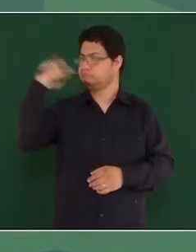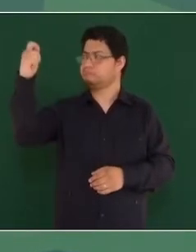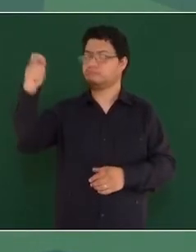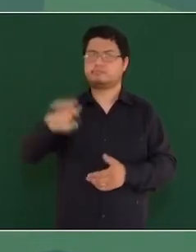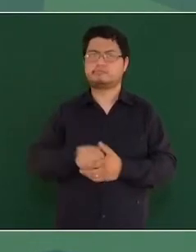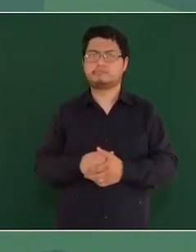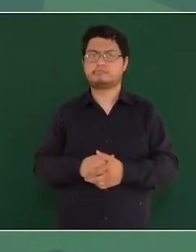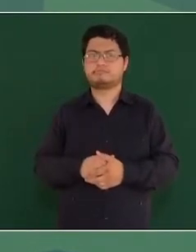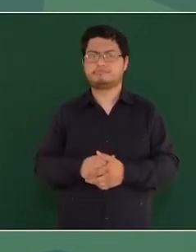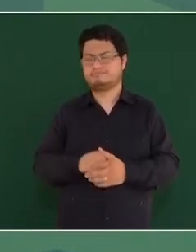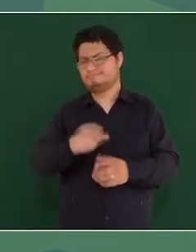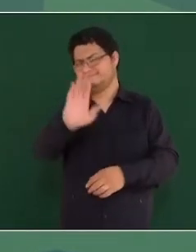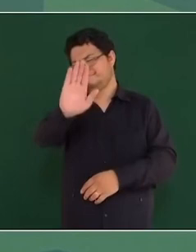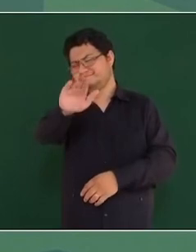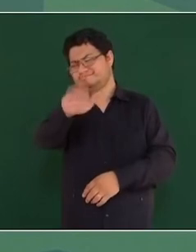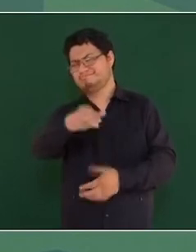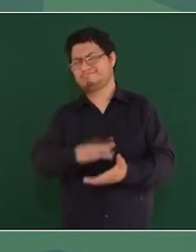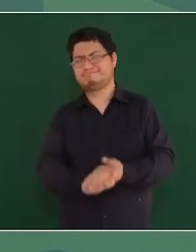No, primo hermano,